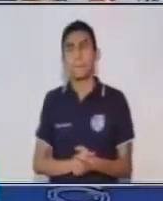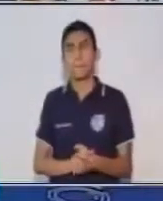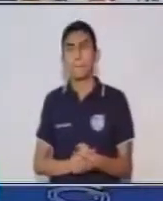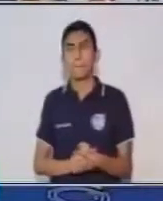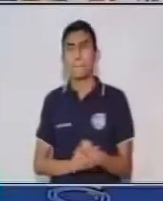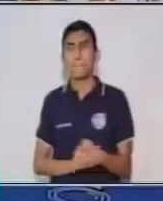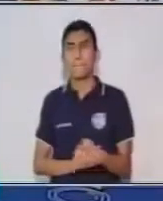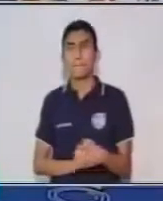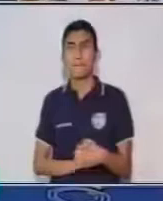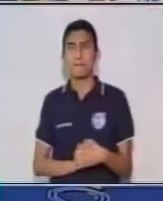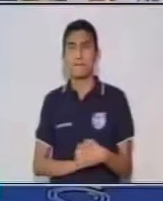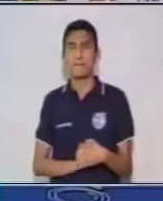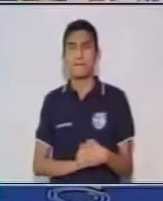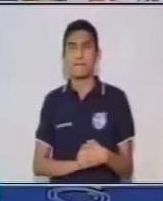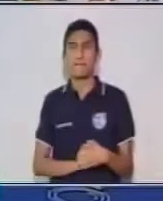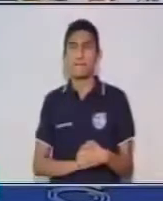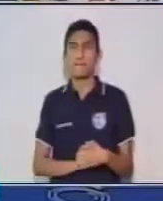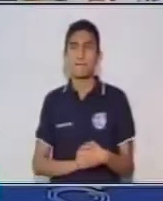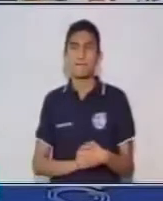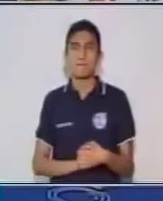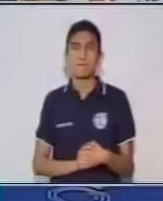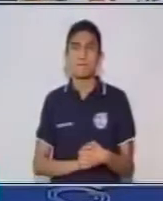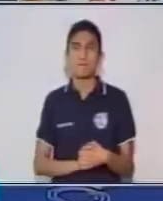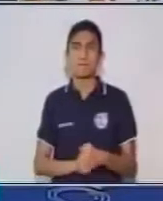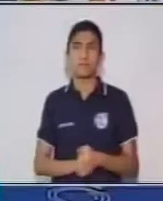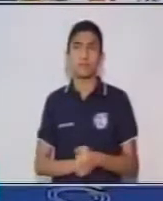Aquí tenemos entonces presente.